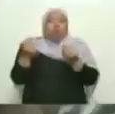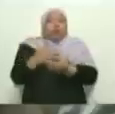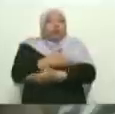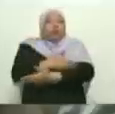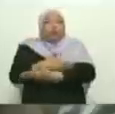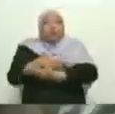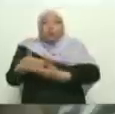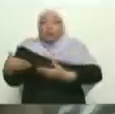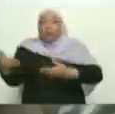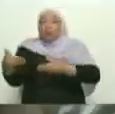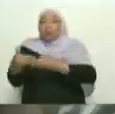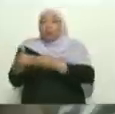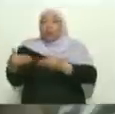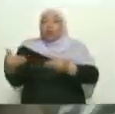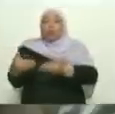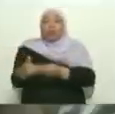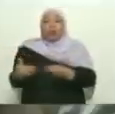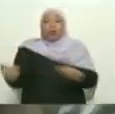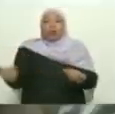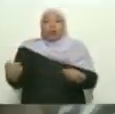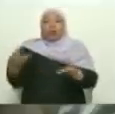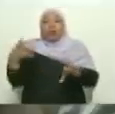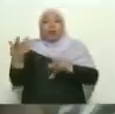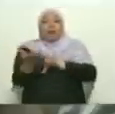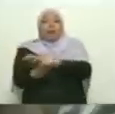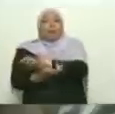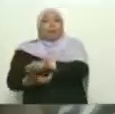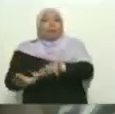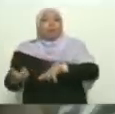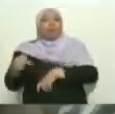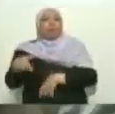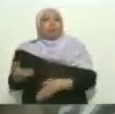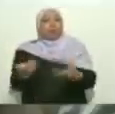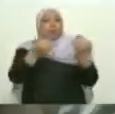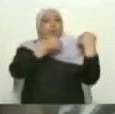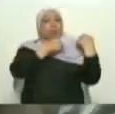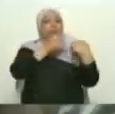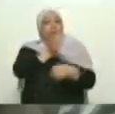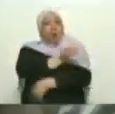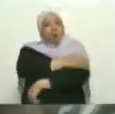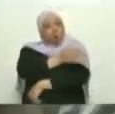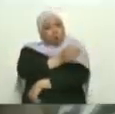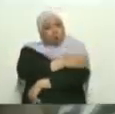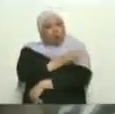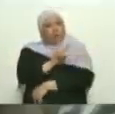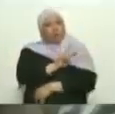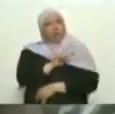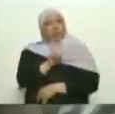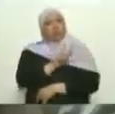¿Quiénes son los responsables? Este sector de la extrema política venezolana.